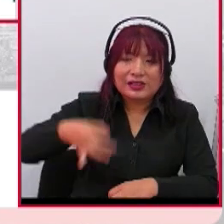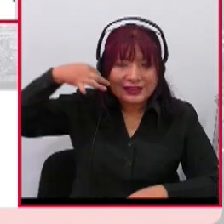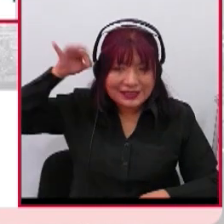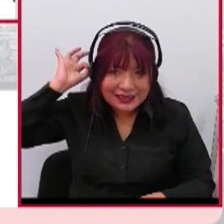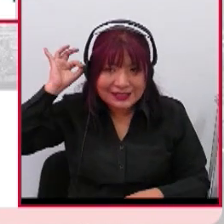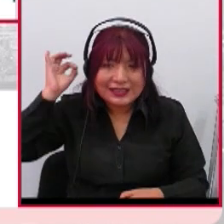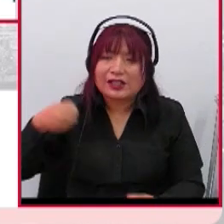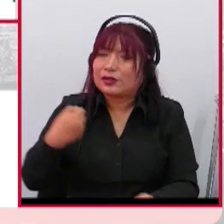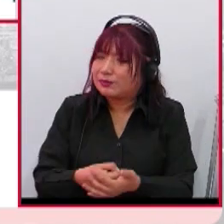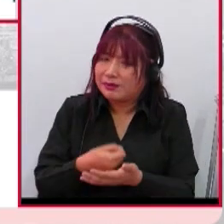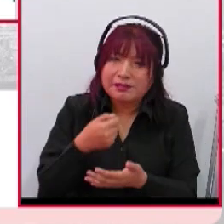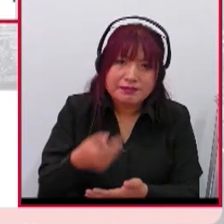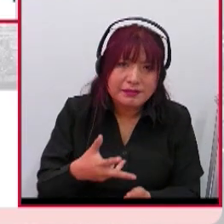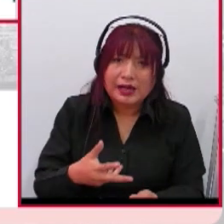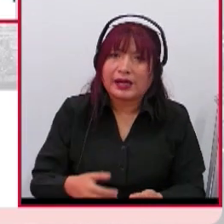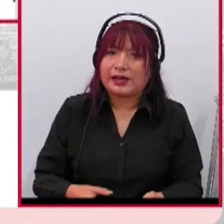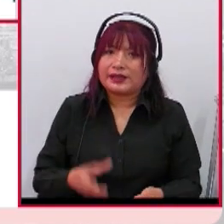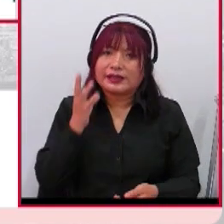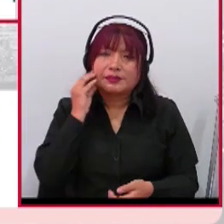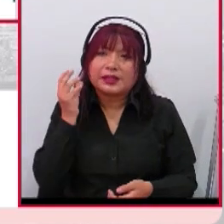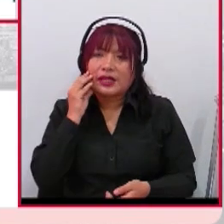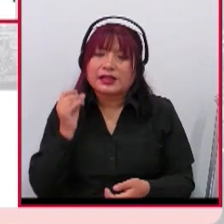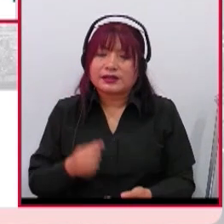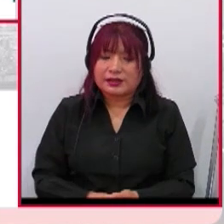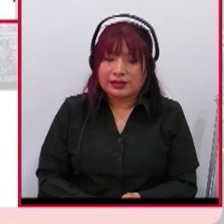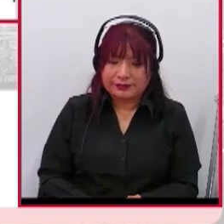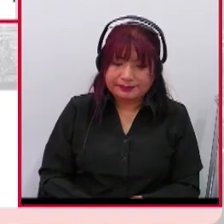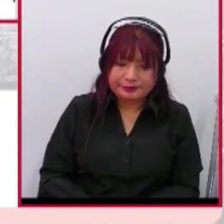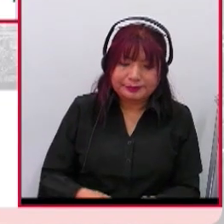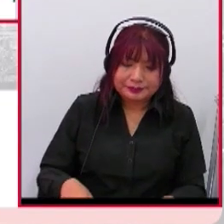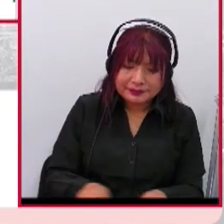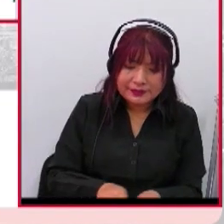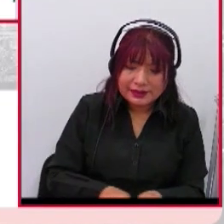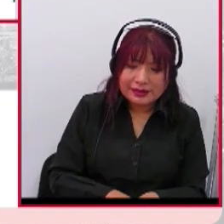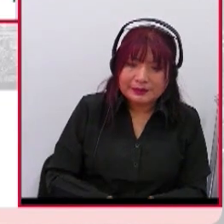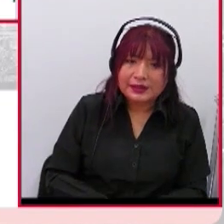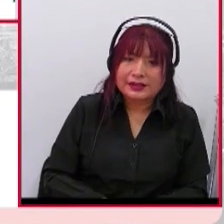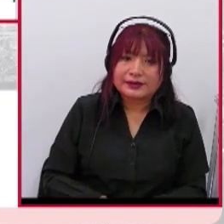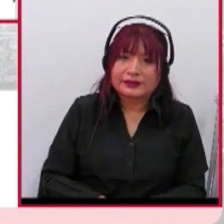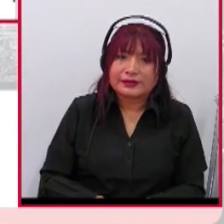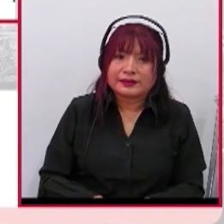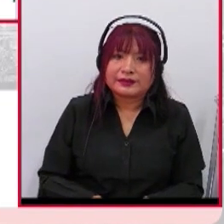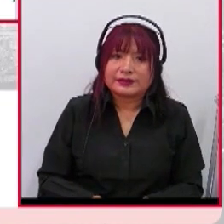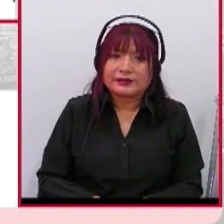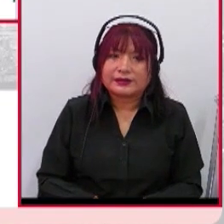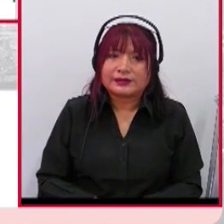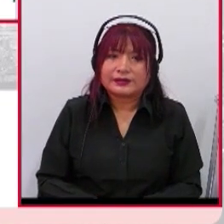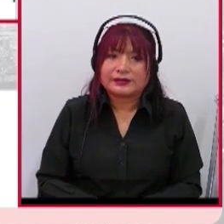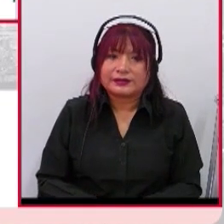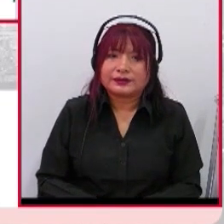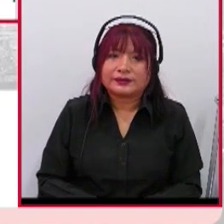Y finalmente, el sistema de